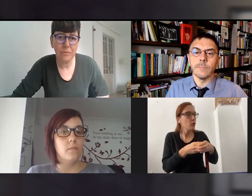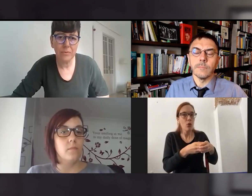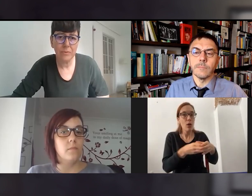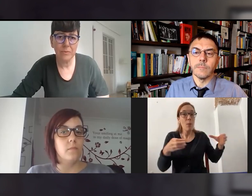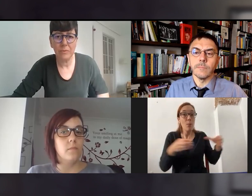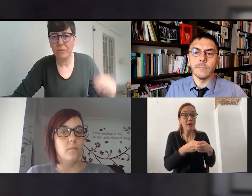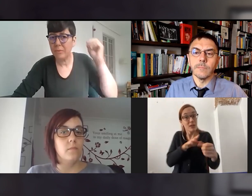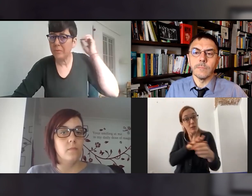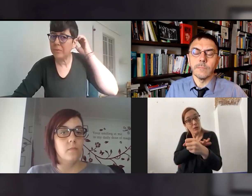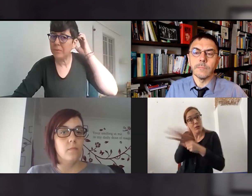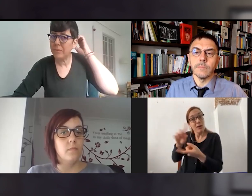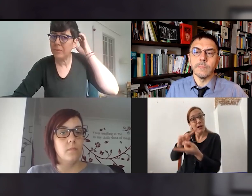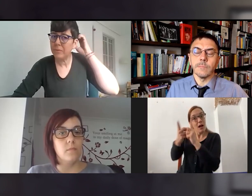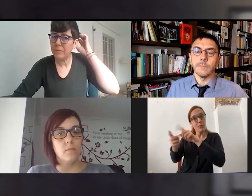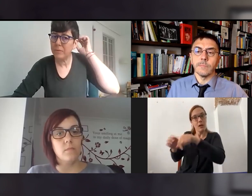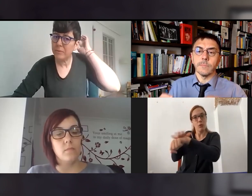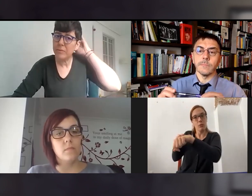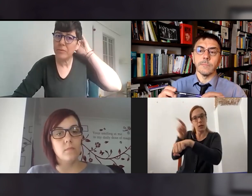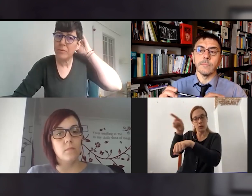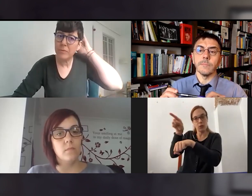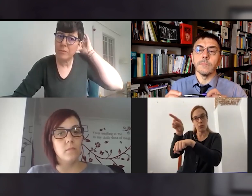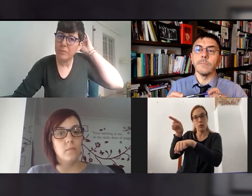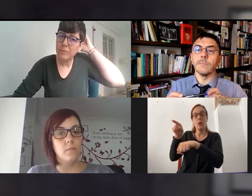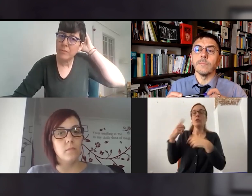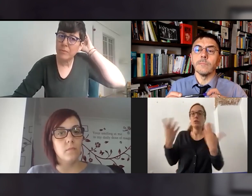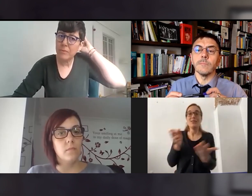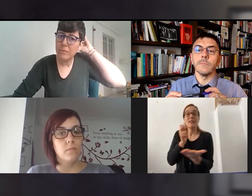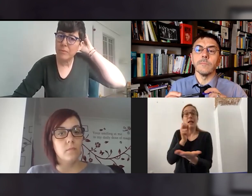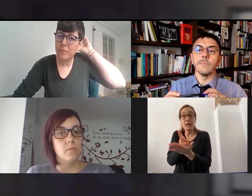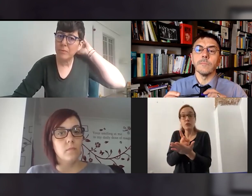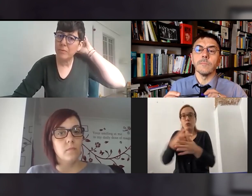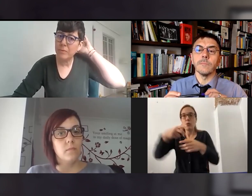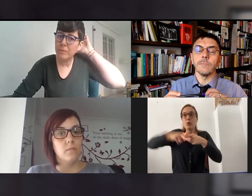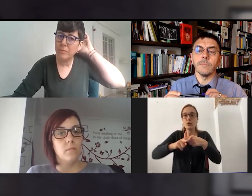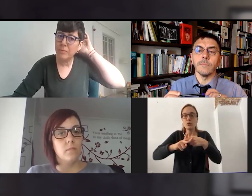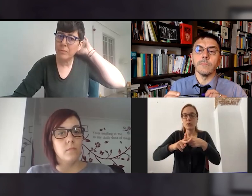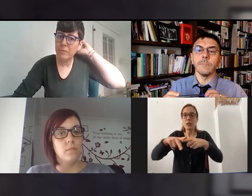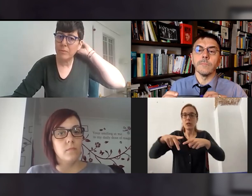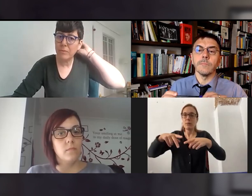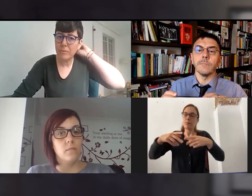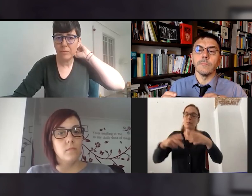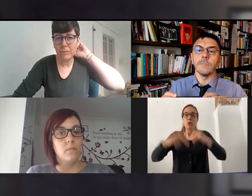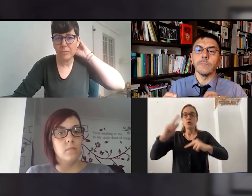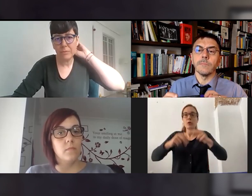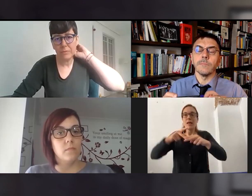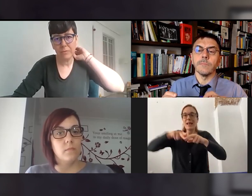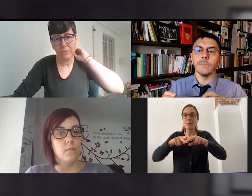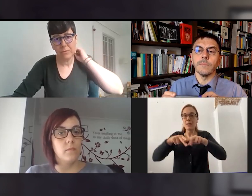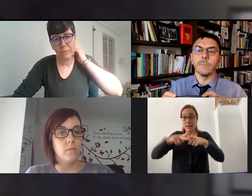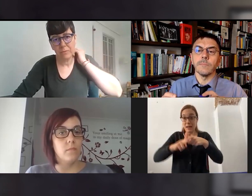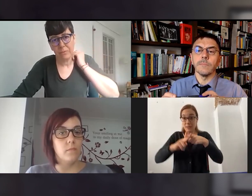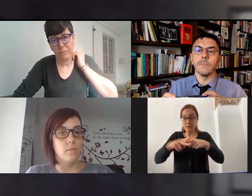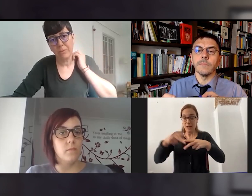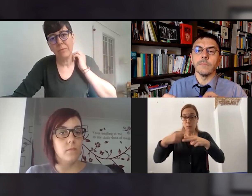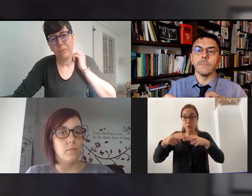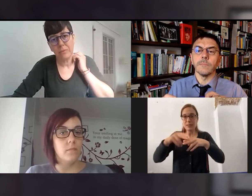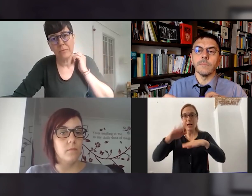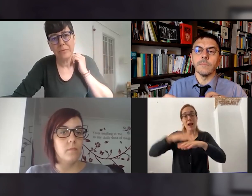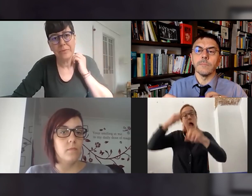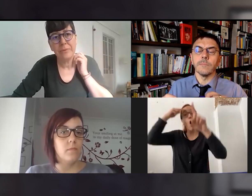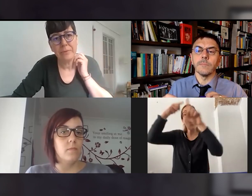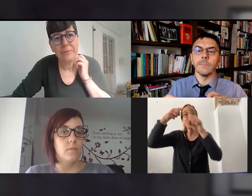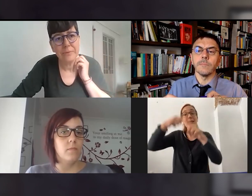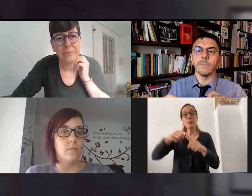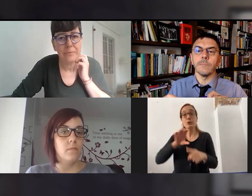los retos futuros que tenemos como Podemos, construir una herramienta política que sea capaz de marcar los horizontes de este país, que además con esta crisis del